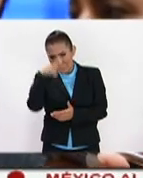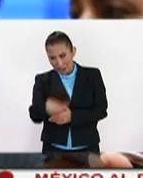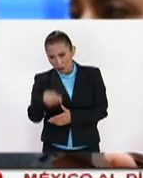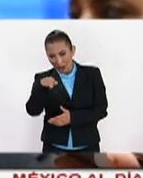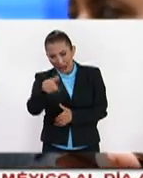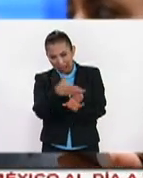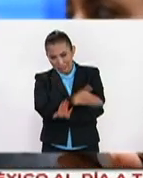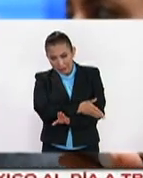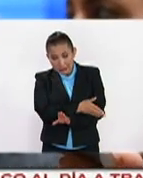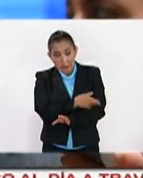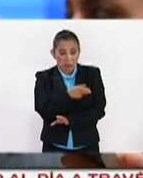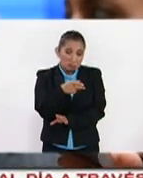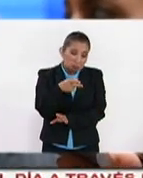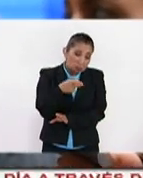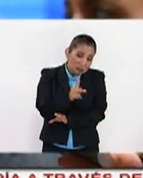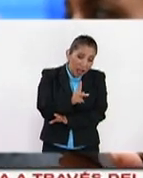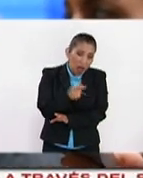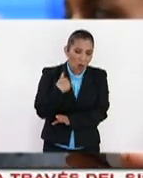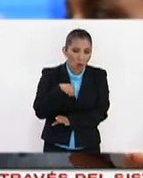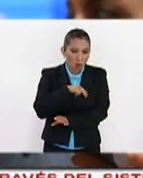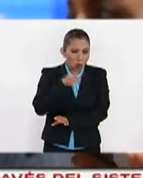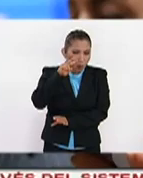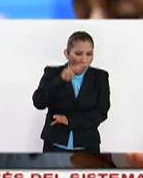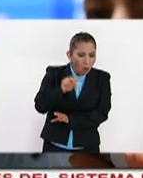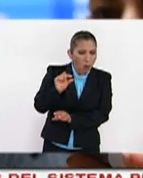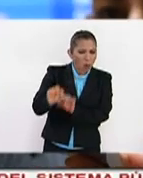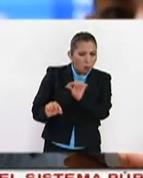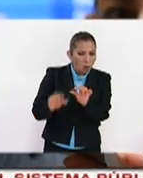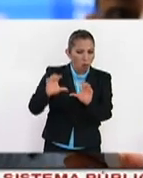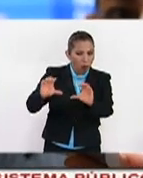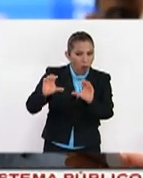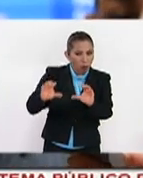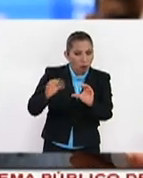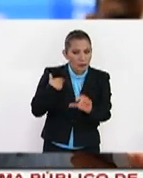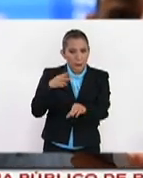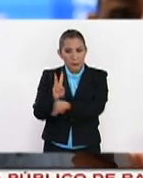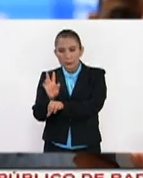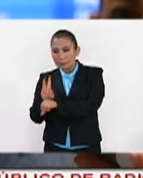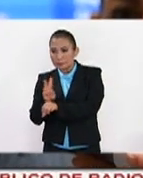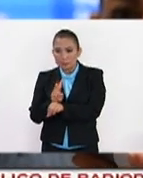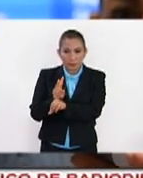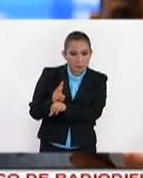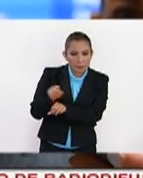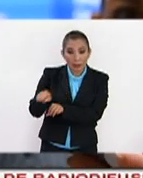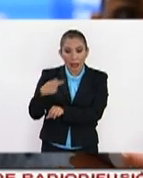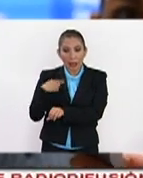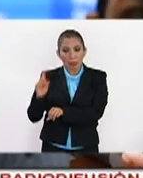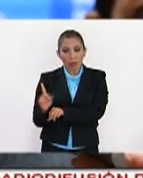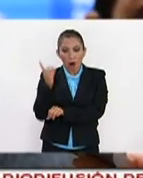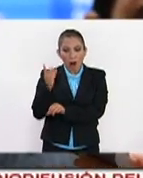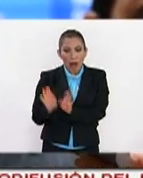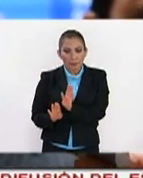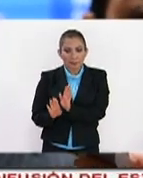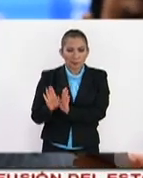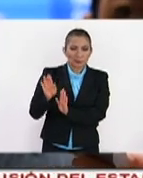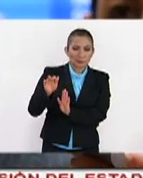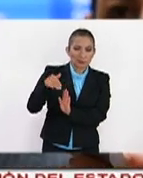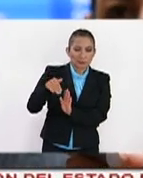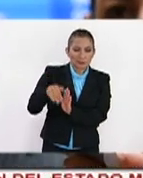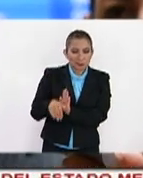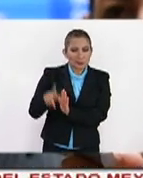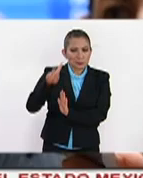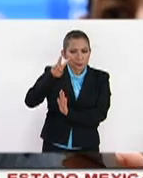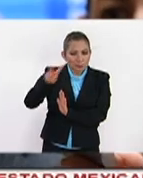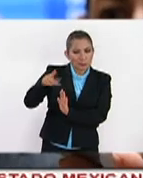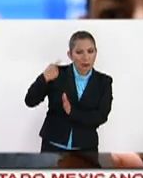de estos movimientos, pero nosotros lo que hemos venido cuidando y salvaguardando es que el tipo de cambio, su